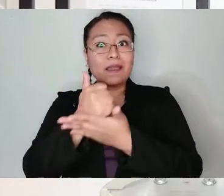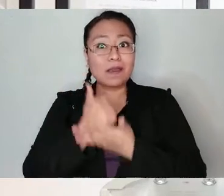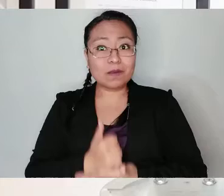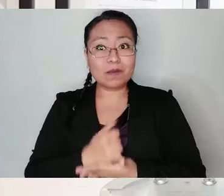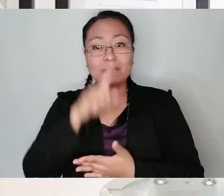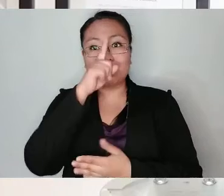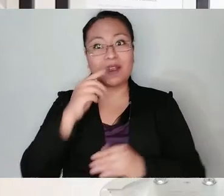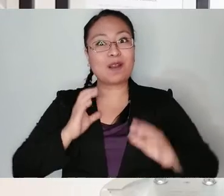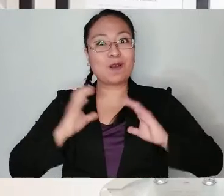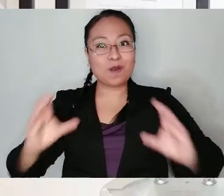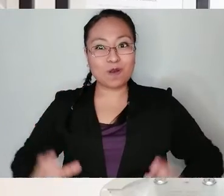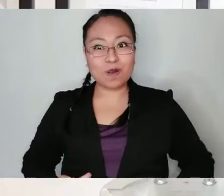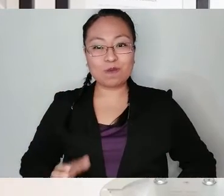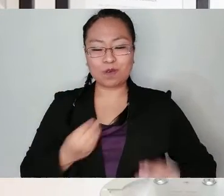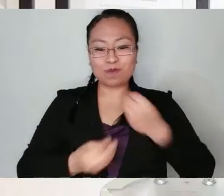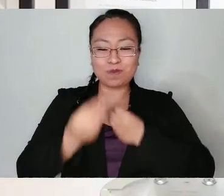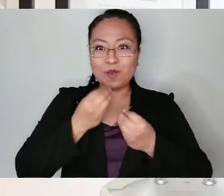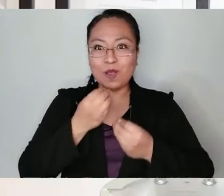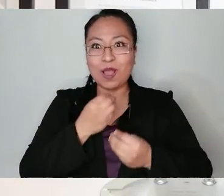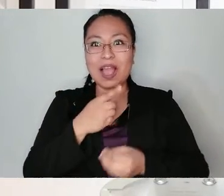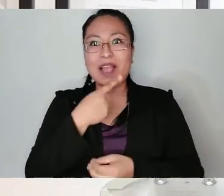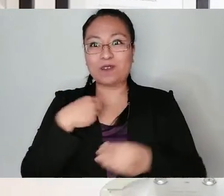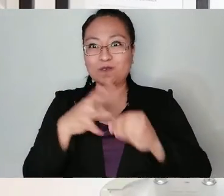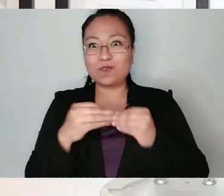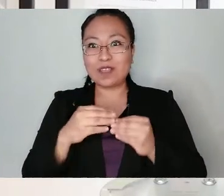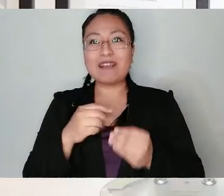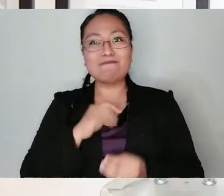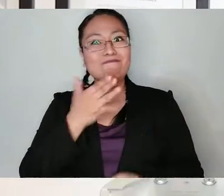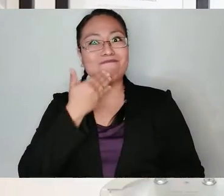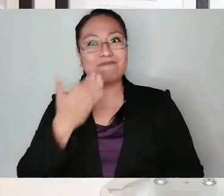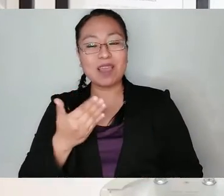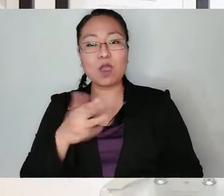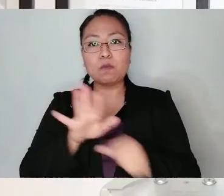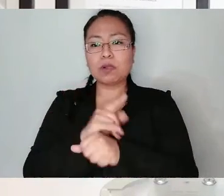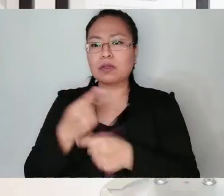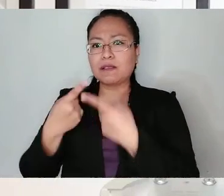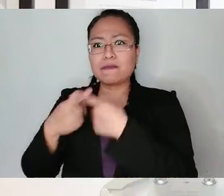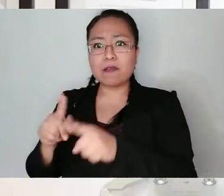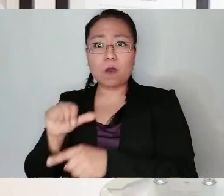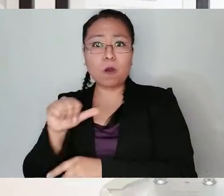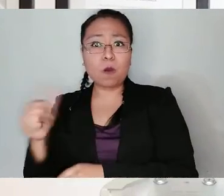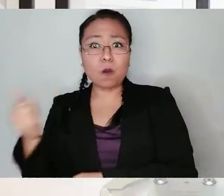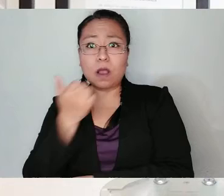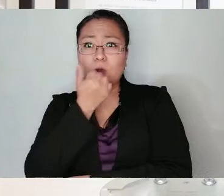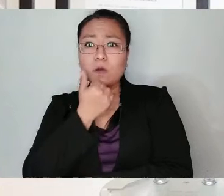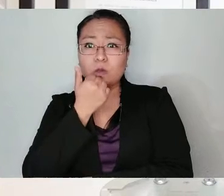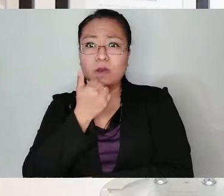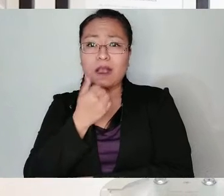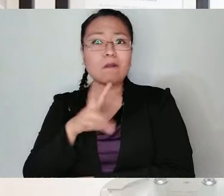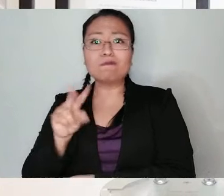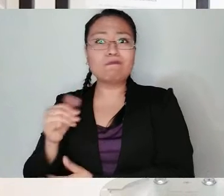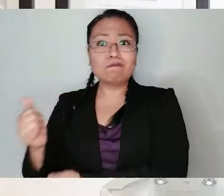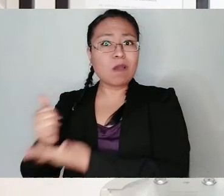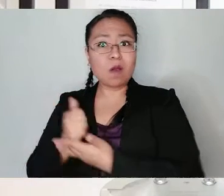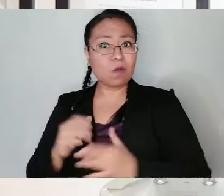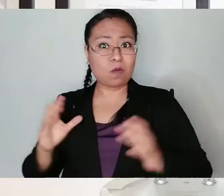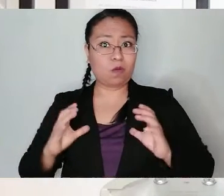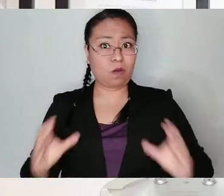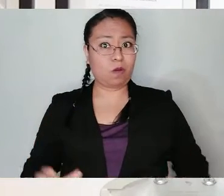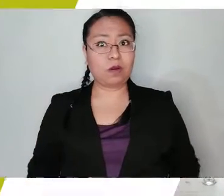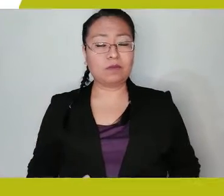un beneficio nutricional, a diferencia de otros azúcares que no nos aportan este beneficio